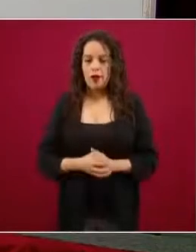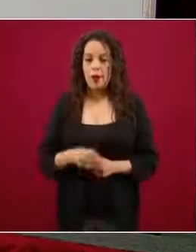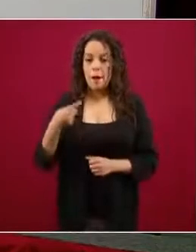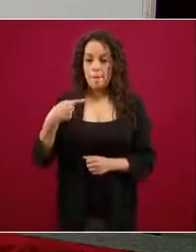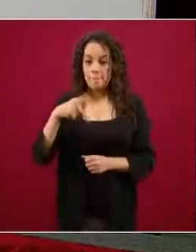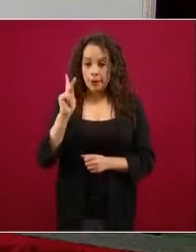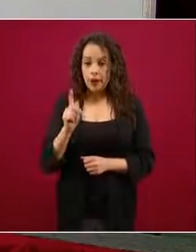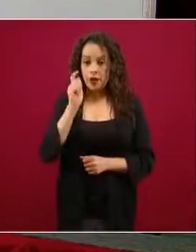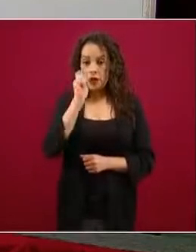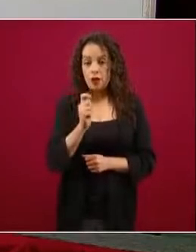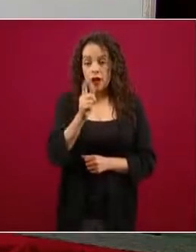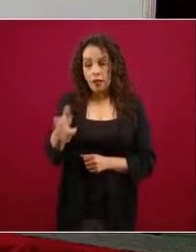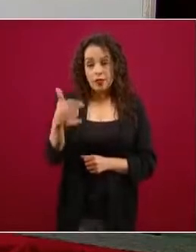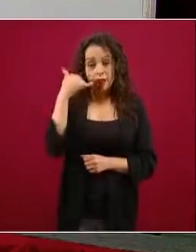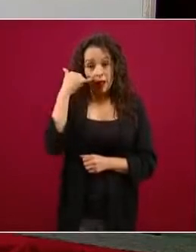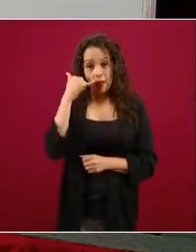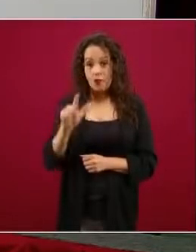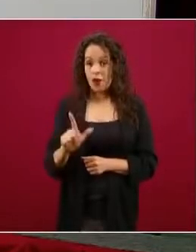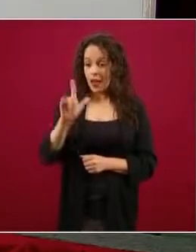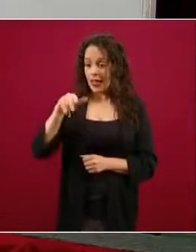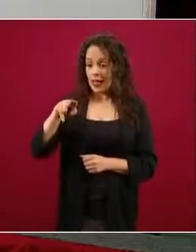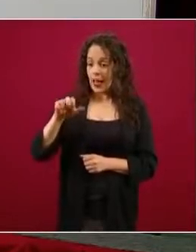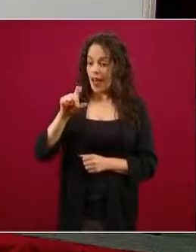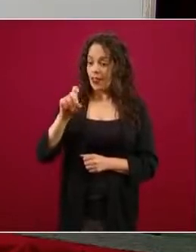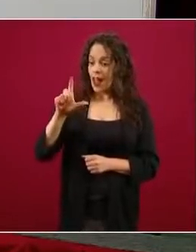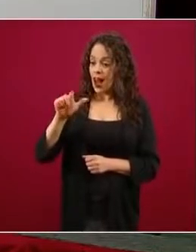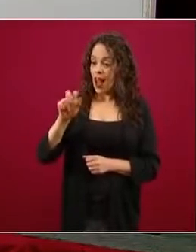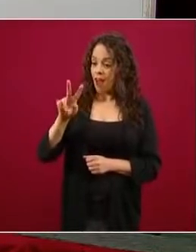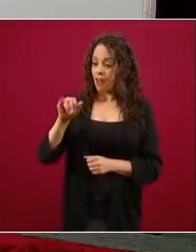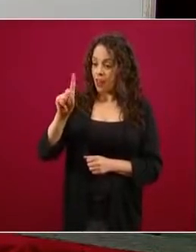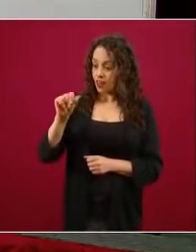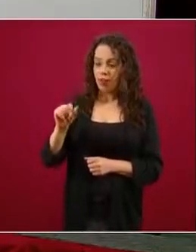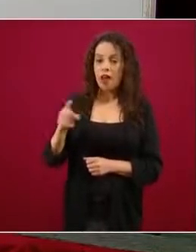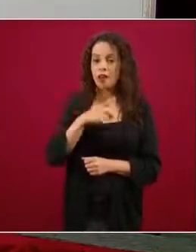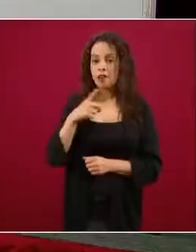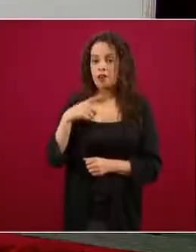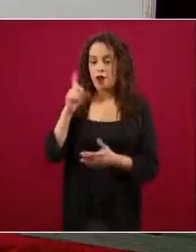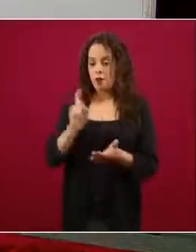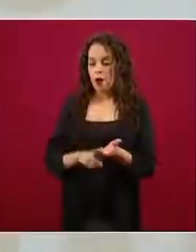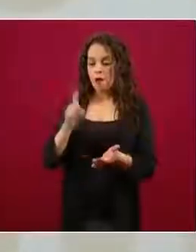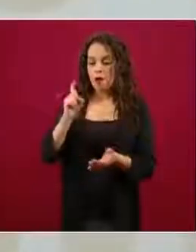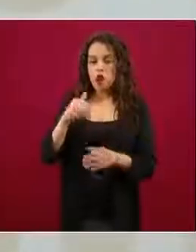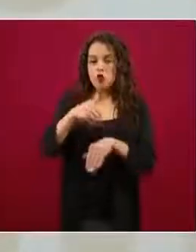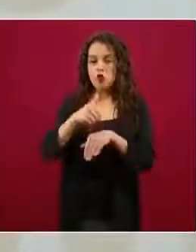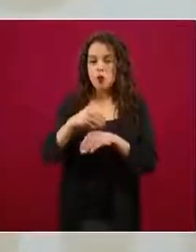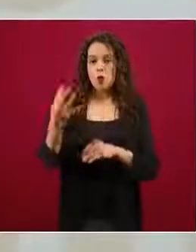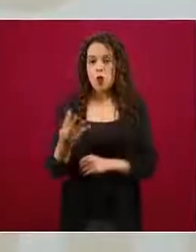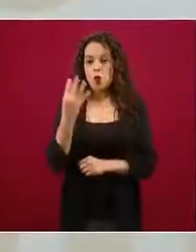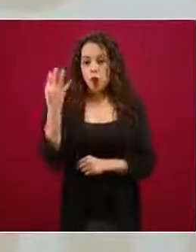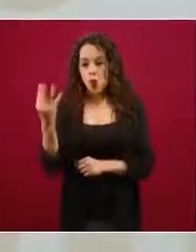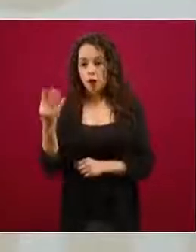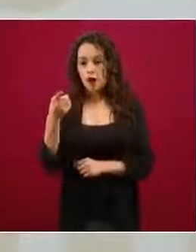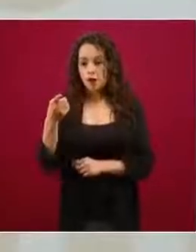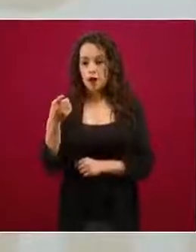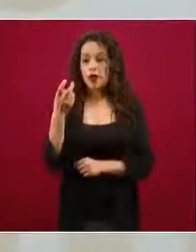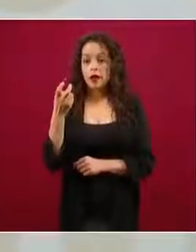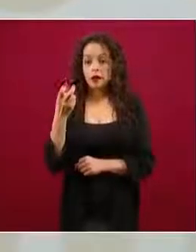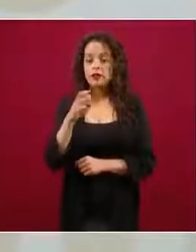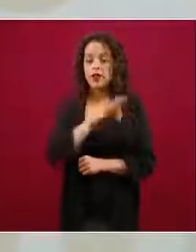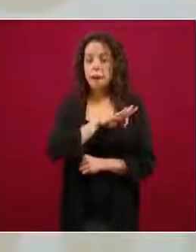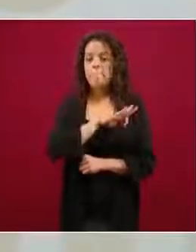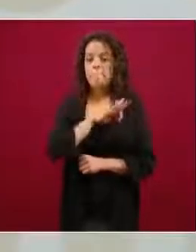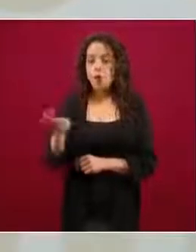el teléfono de Anuyes con el dígito 4 nos lleve a las situaciones